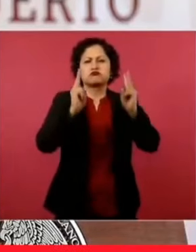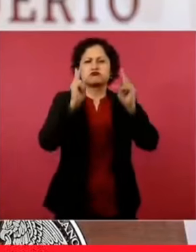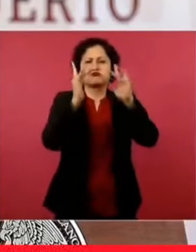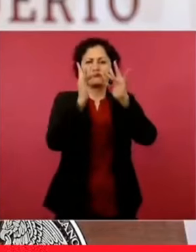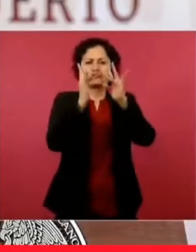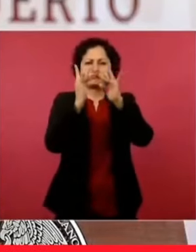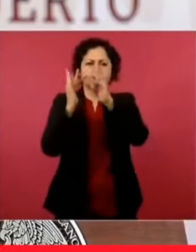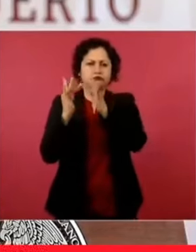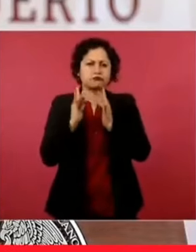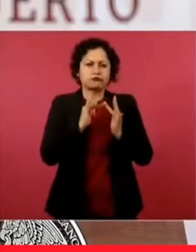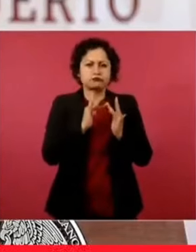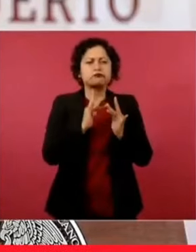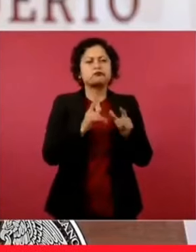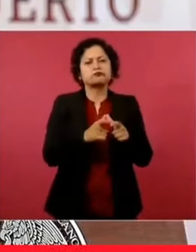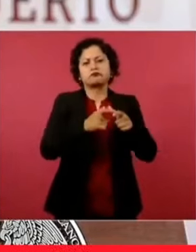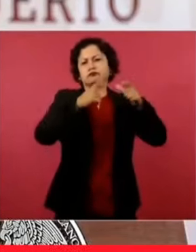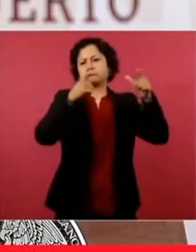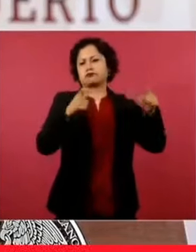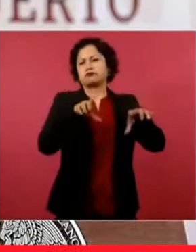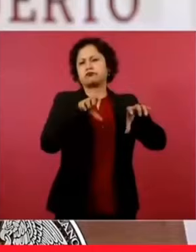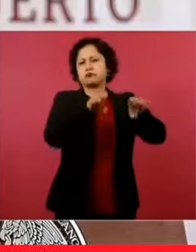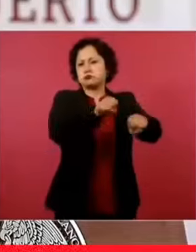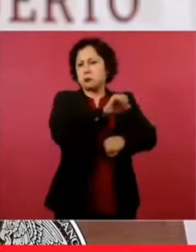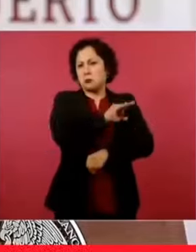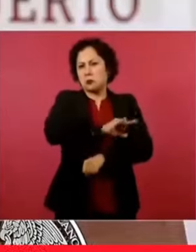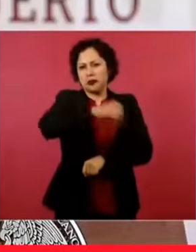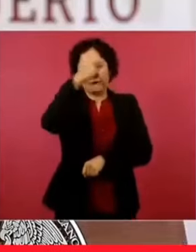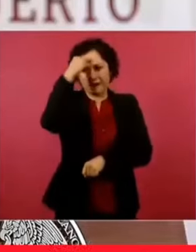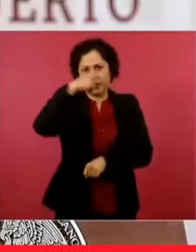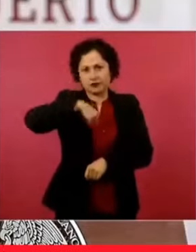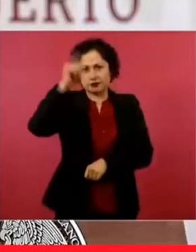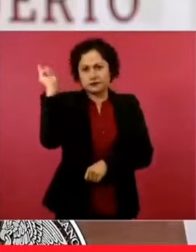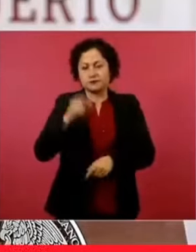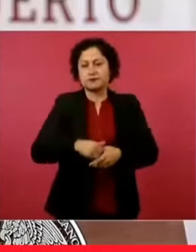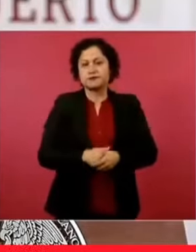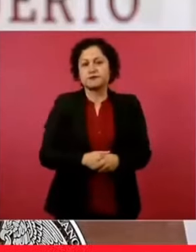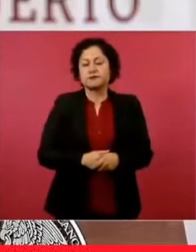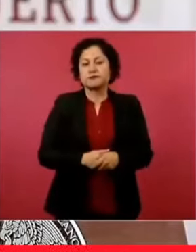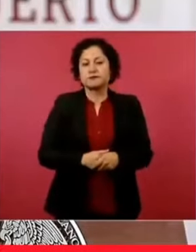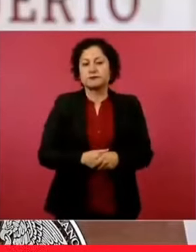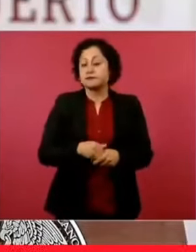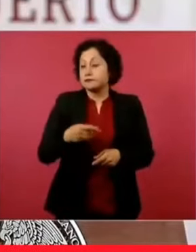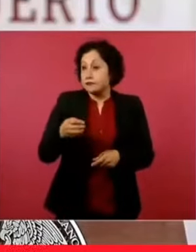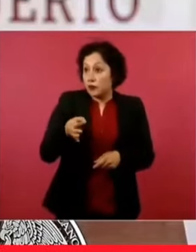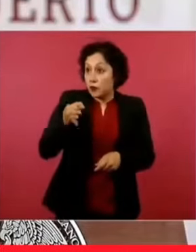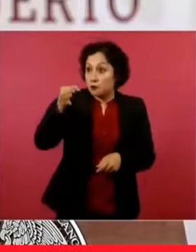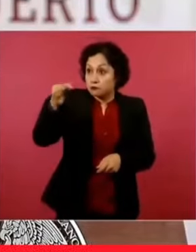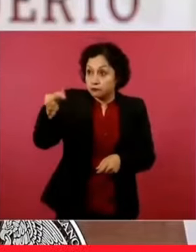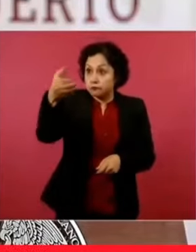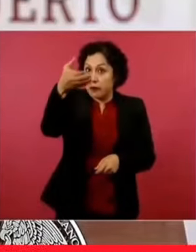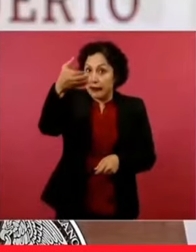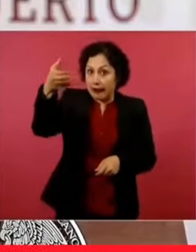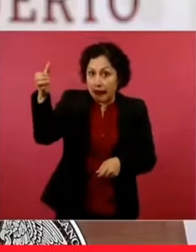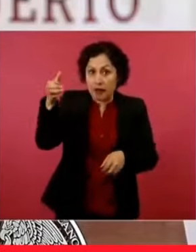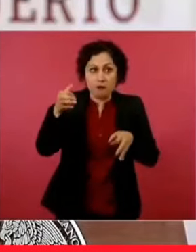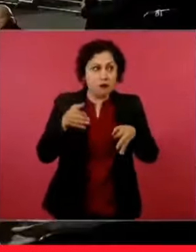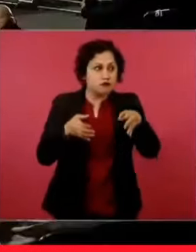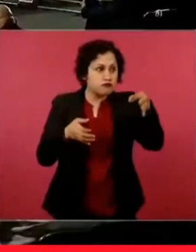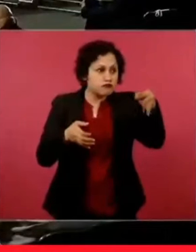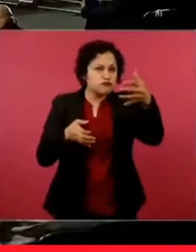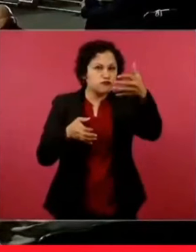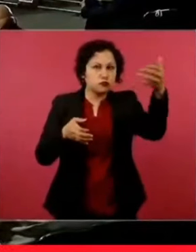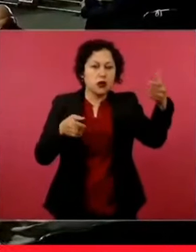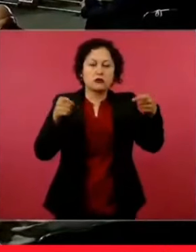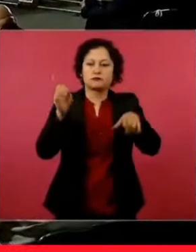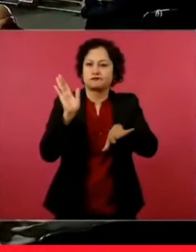se alcanza a tener una mayor cantidad de cobertura poblacional. Y en el caso de las poblaciones rurales, el esfuerzo es mucho